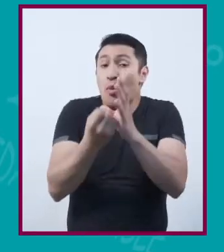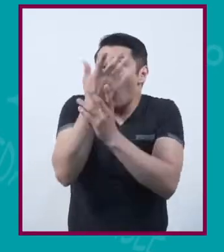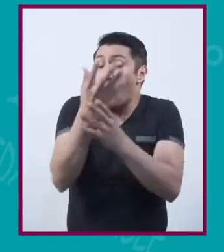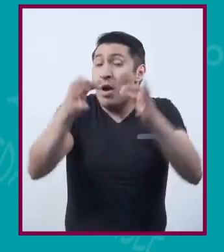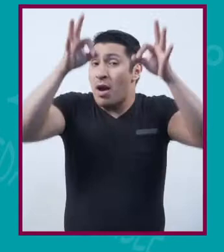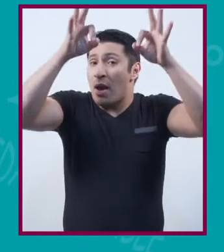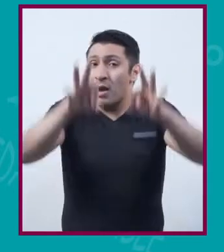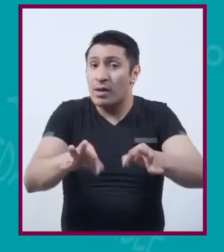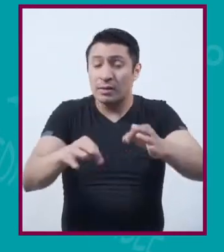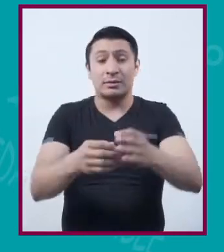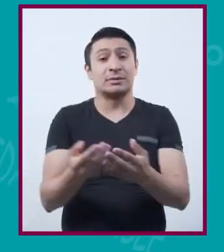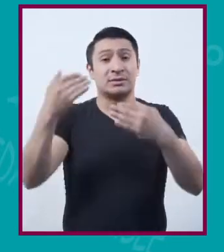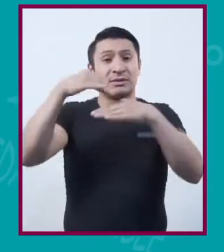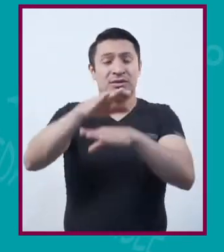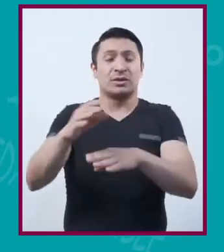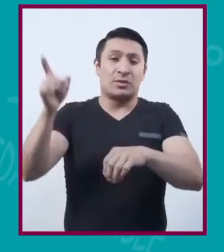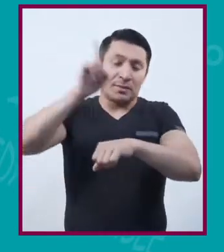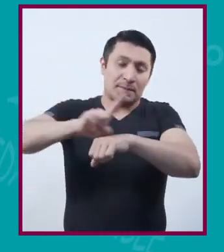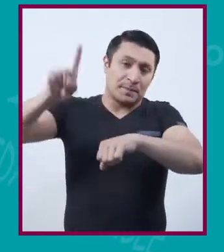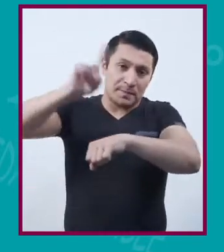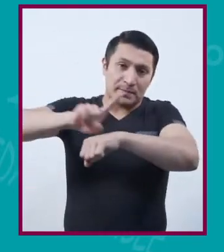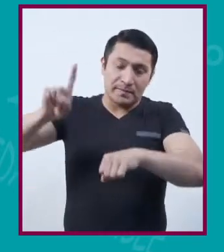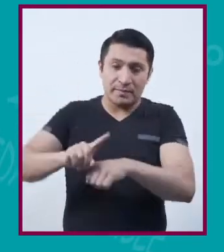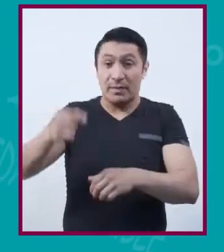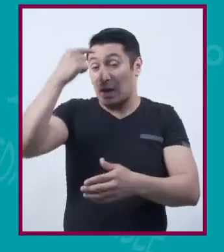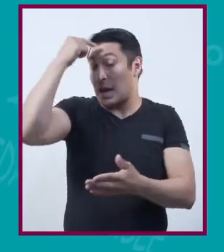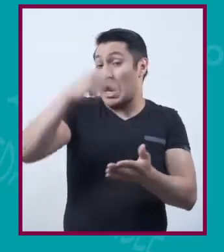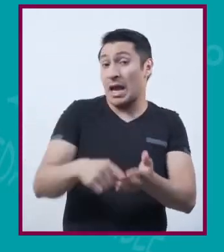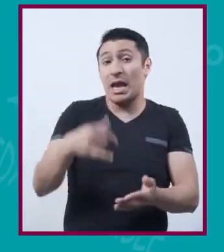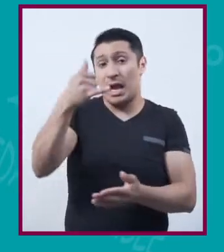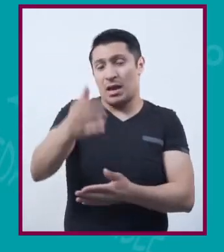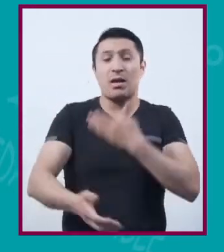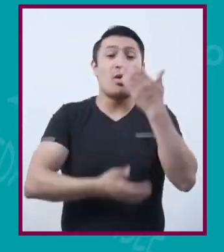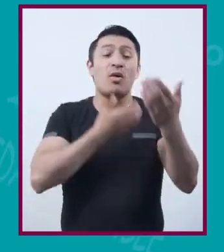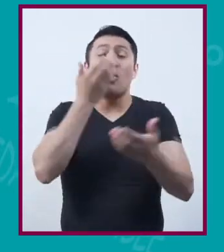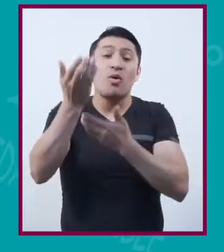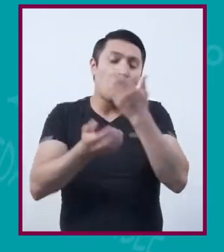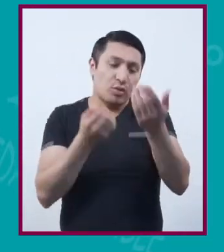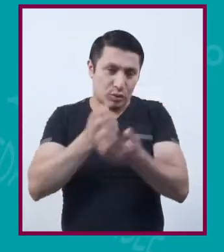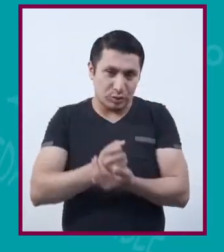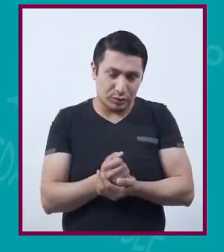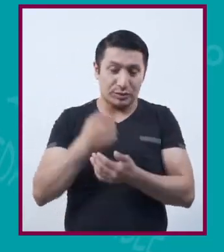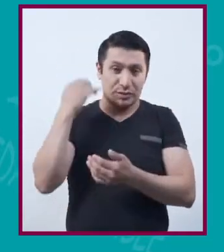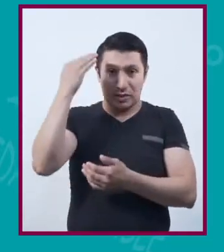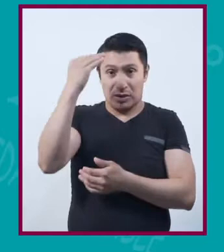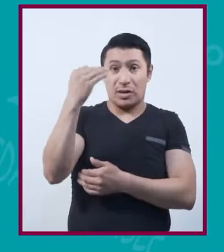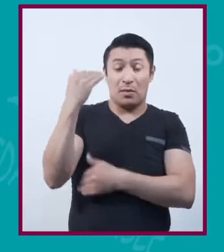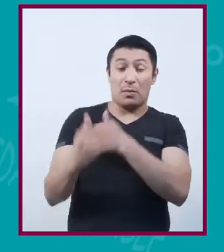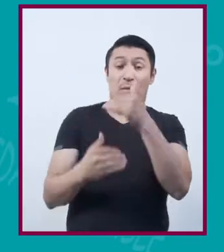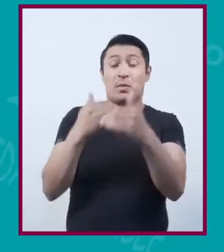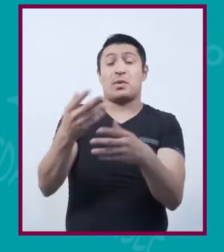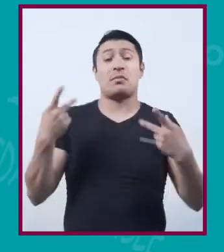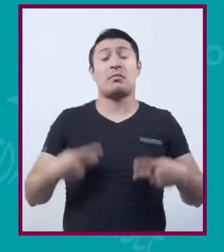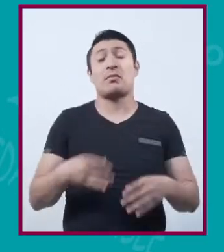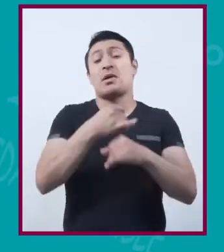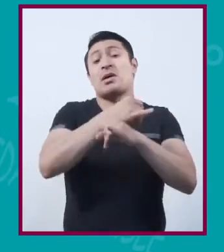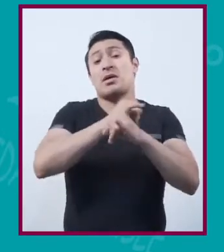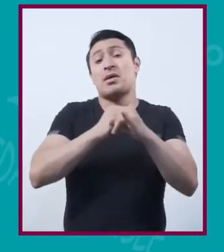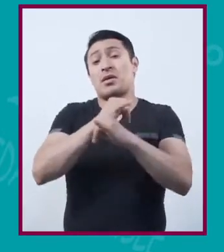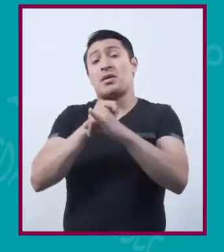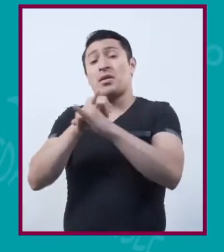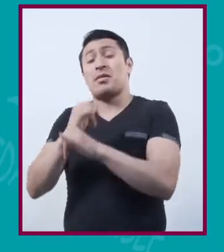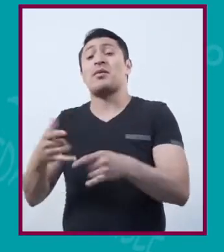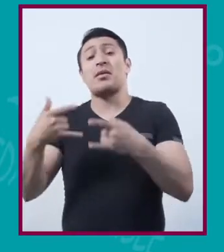estas personas son las nuevas protagonistas en el marco de la cotidianidad, las creencias y las costumbres. Con el paso del